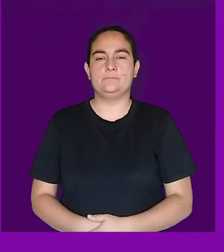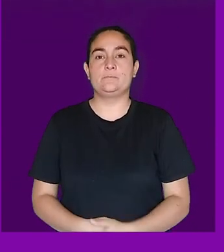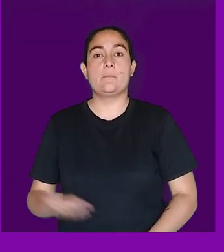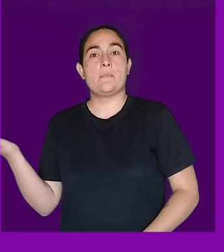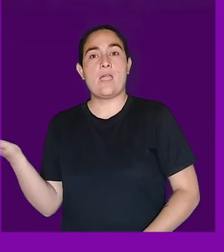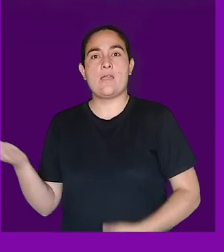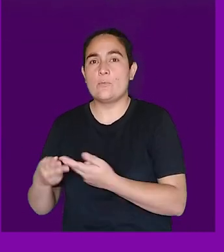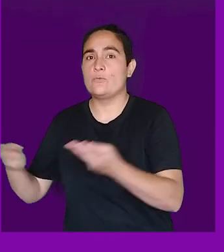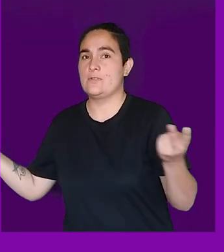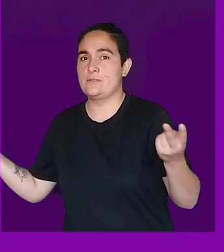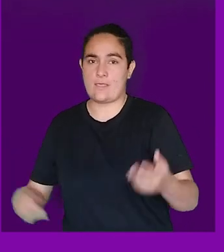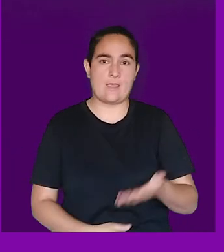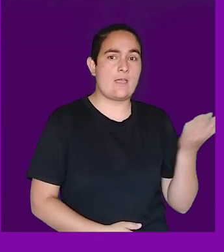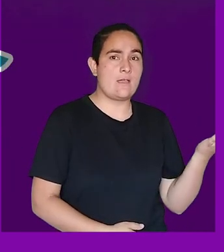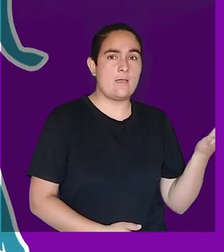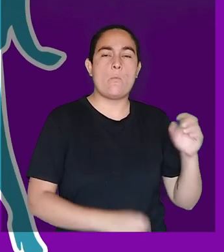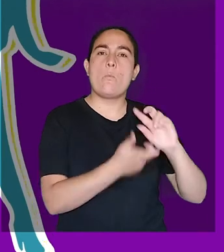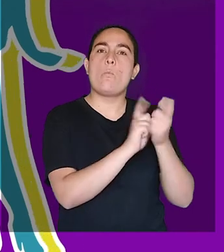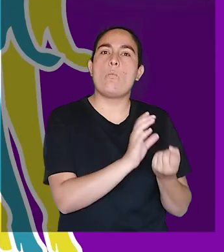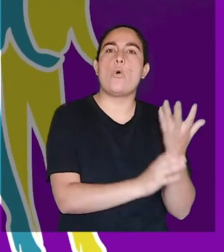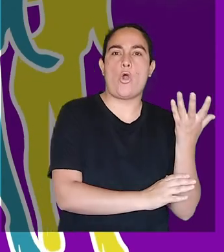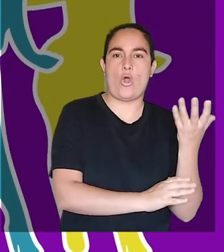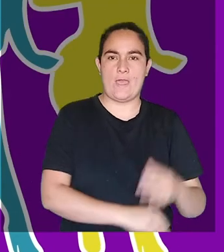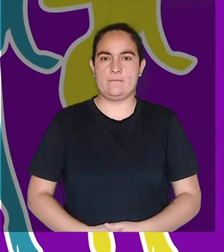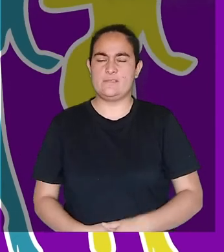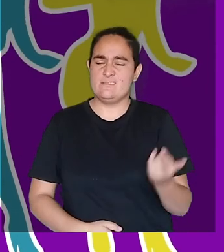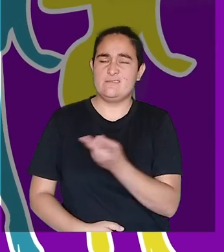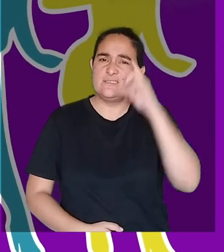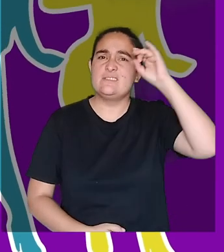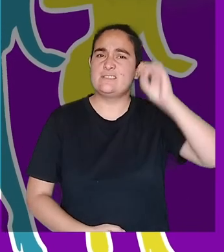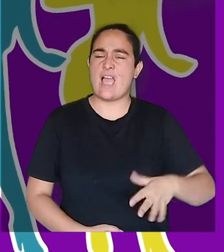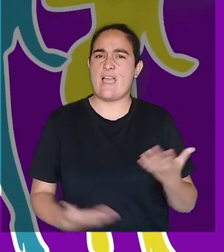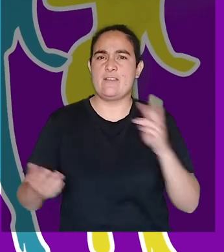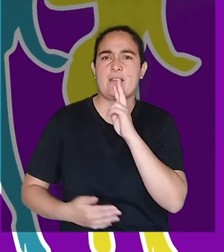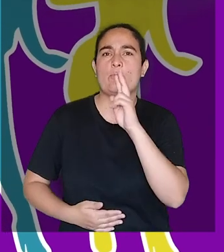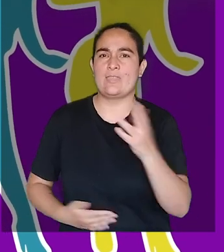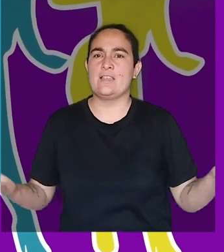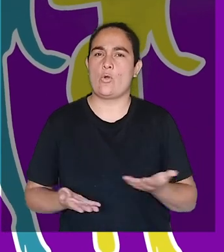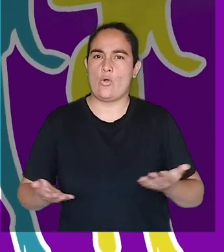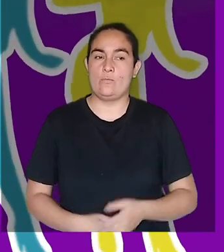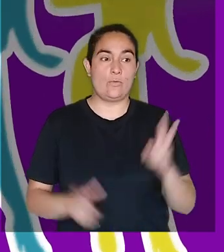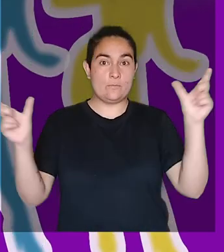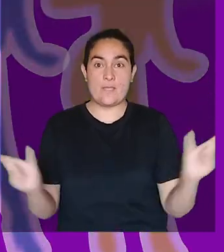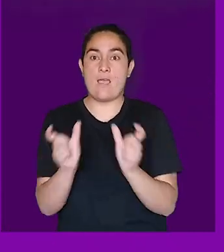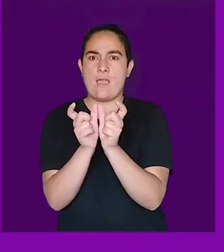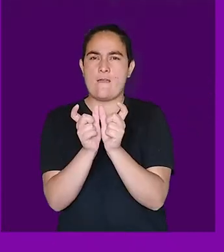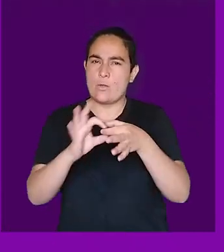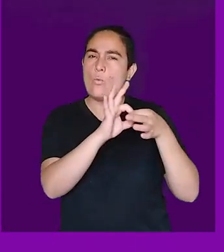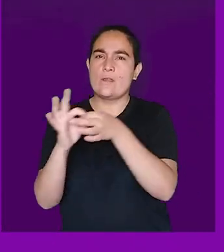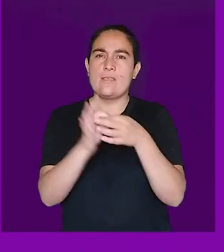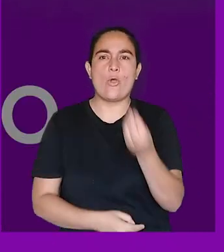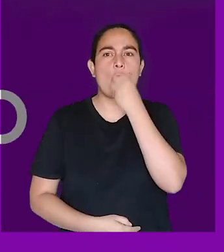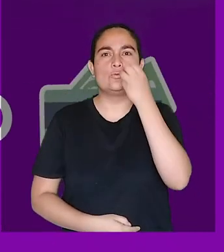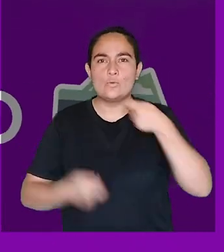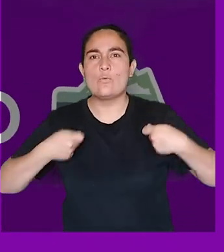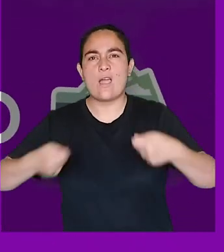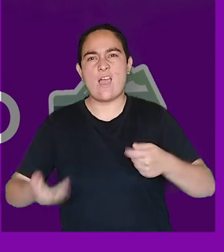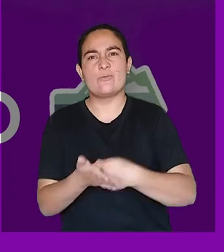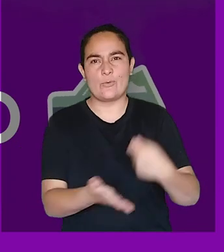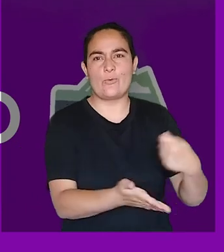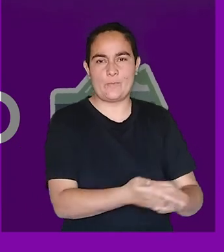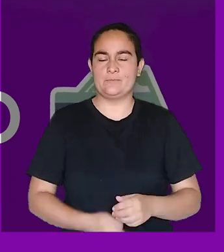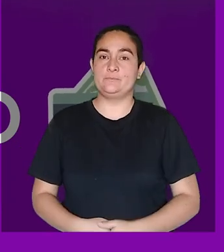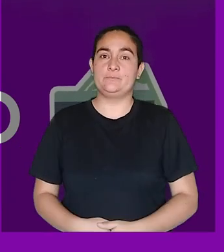La publicidad y la moda han destacado en esta función, unidas entrañablemente por una palabra común, el consumo.